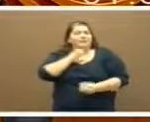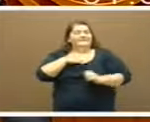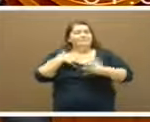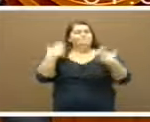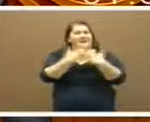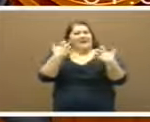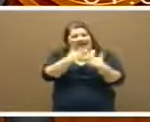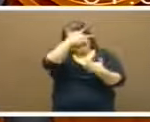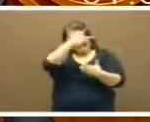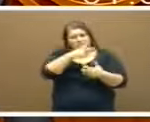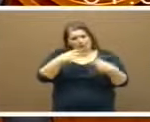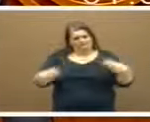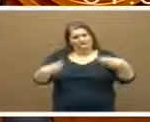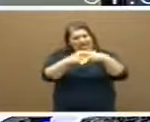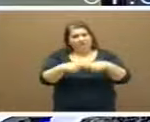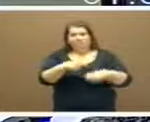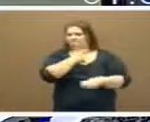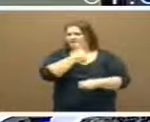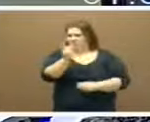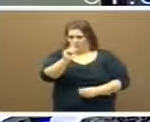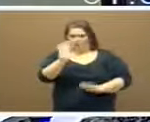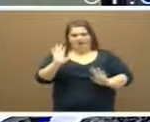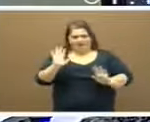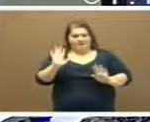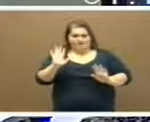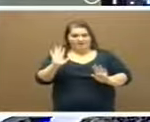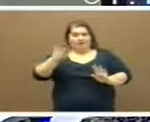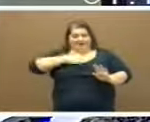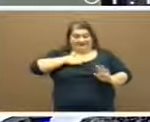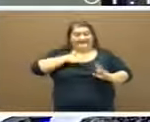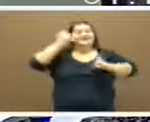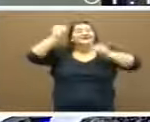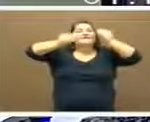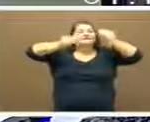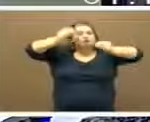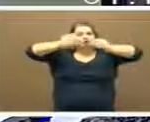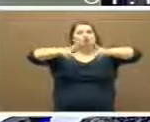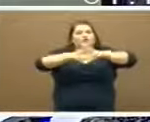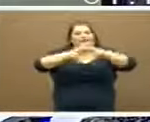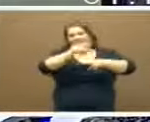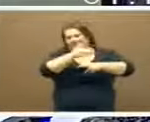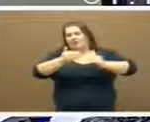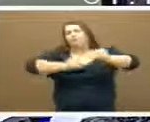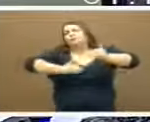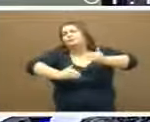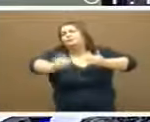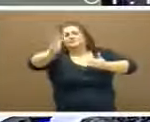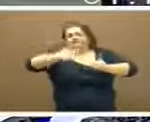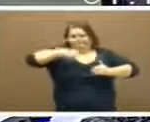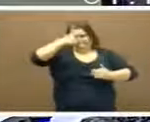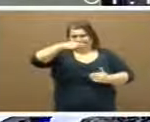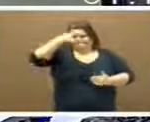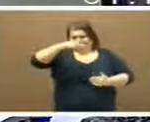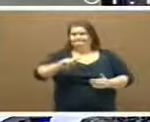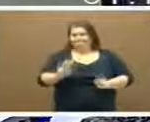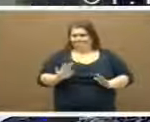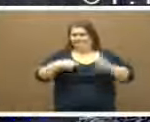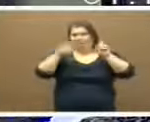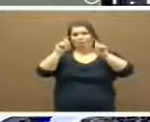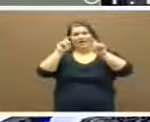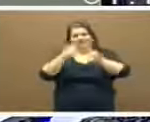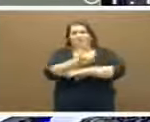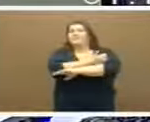que esa es una reflexión que tendremos que empezar a hacer en esta sociedad. Yo sé que va para largo, que requerirá un ejercicio de